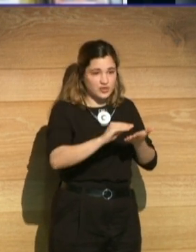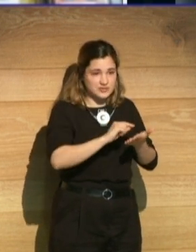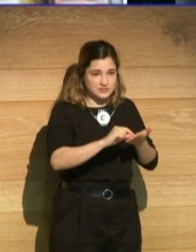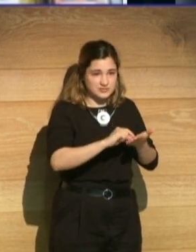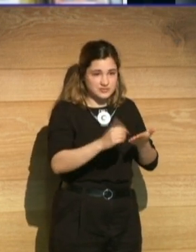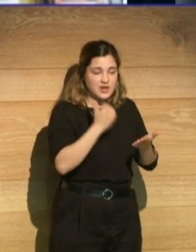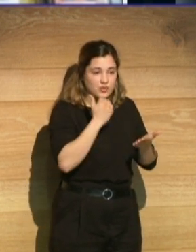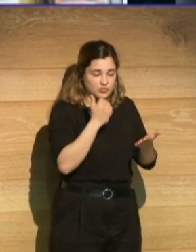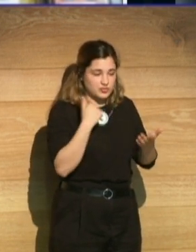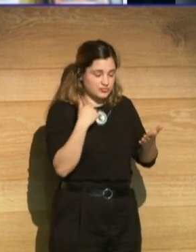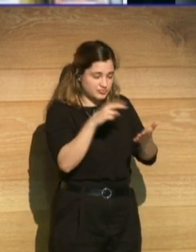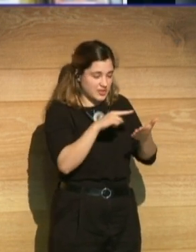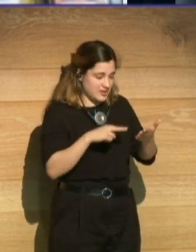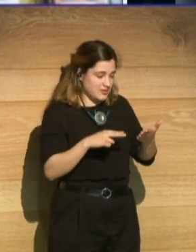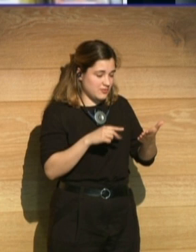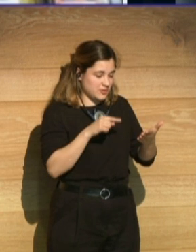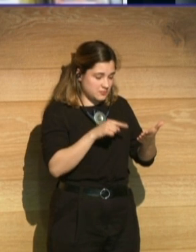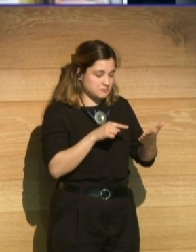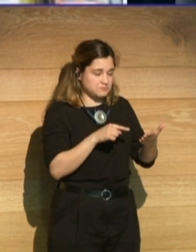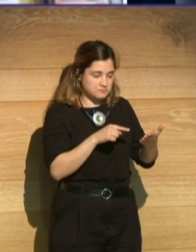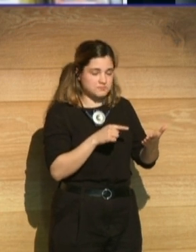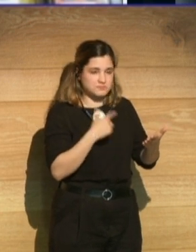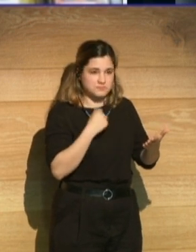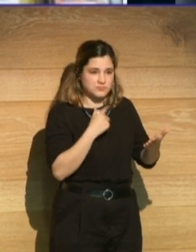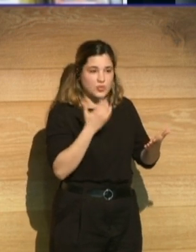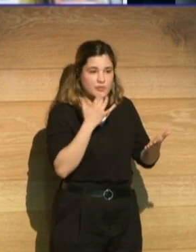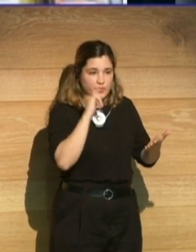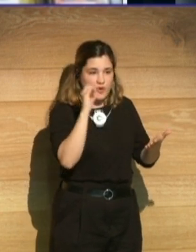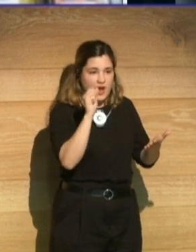de Javier Cercas, eh, y